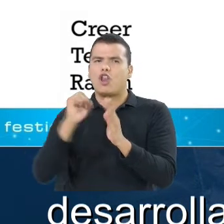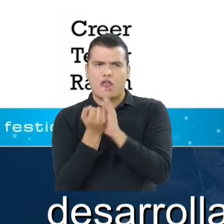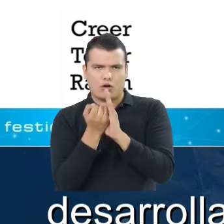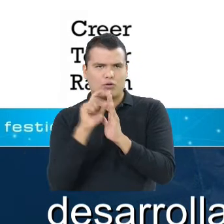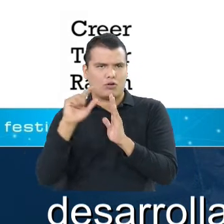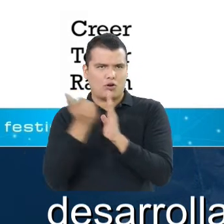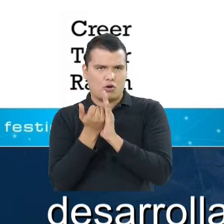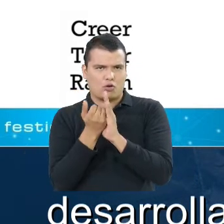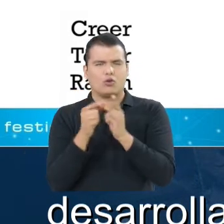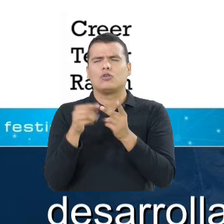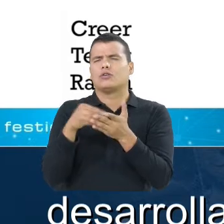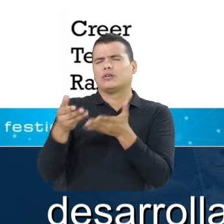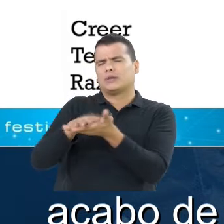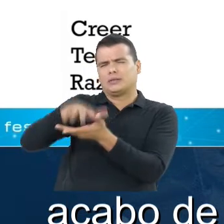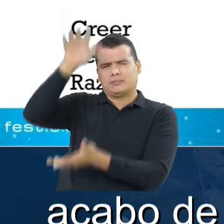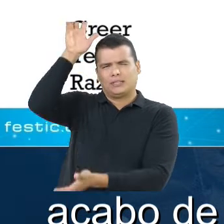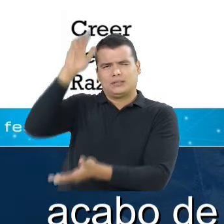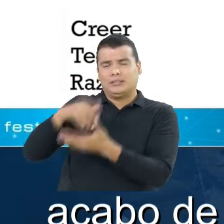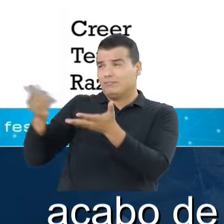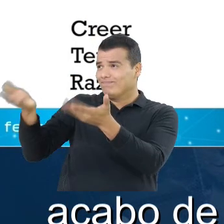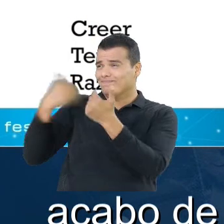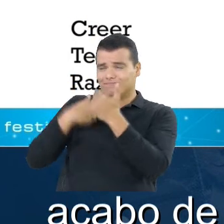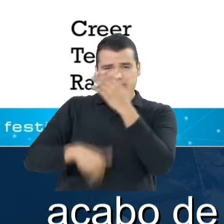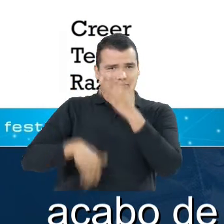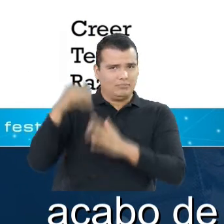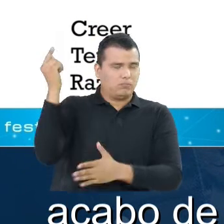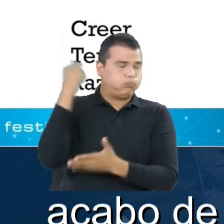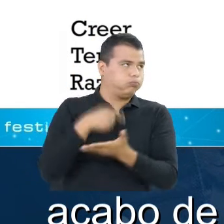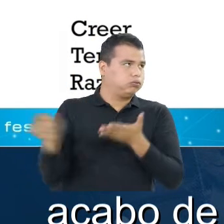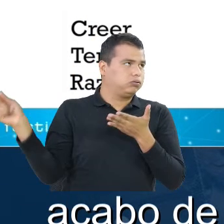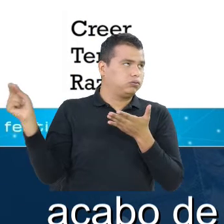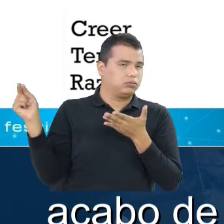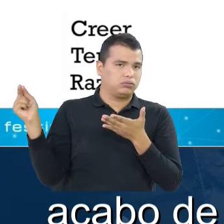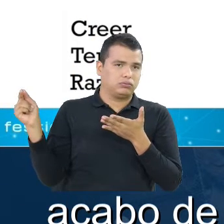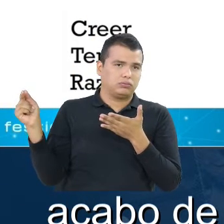compramos inventario, nos volvimos locos y gastamos un